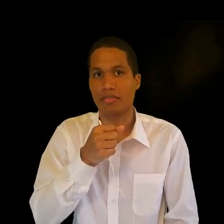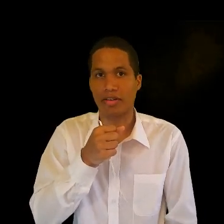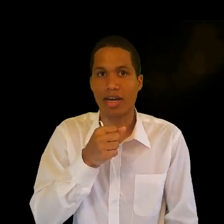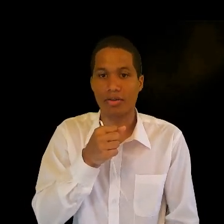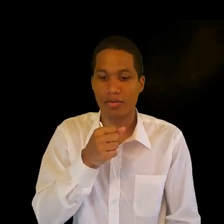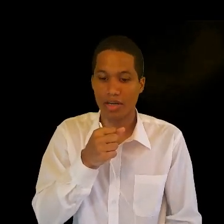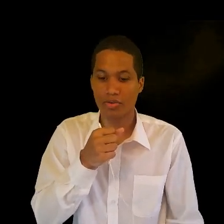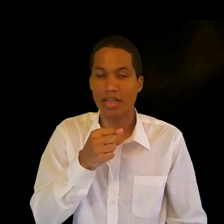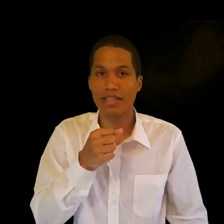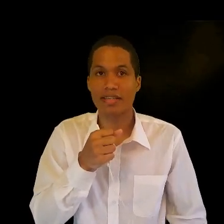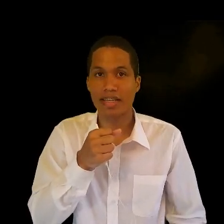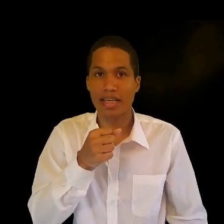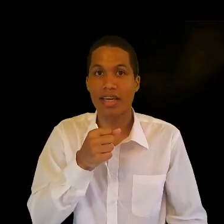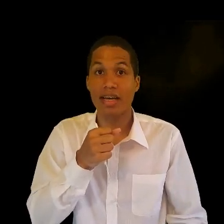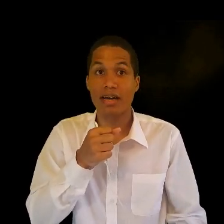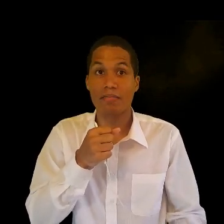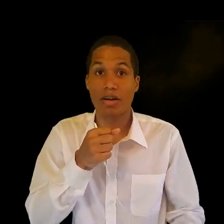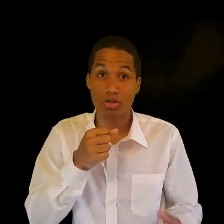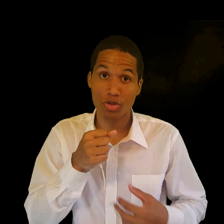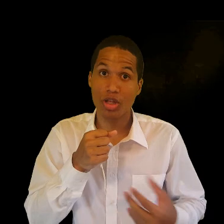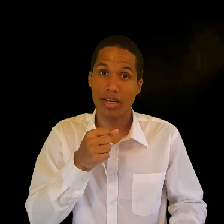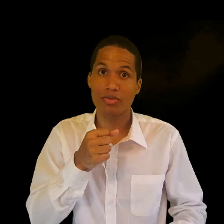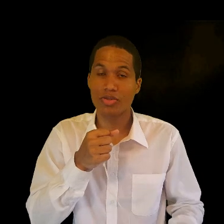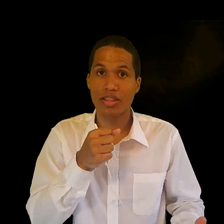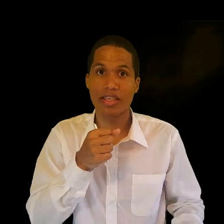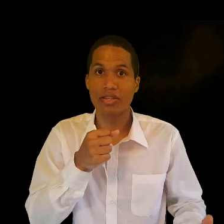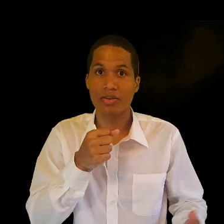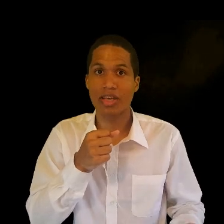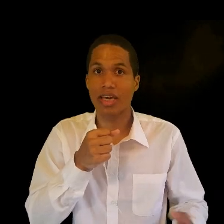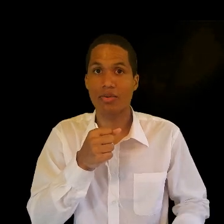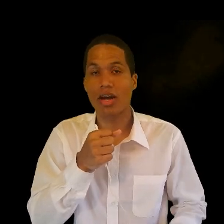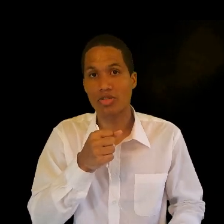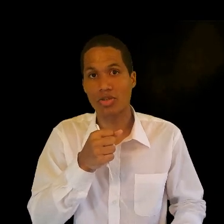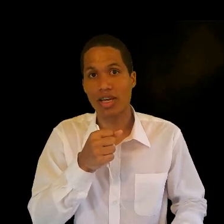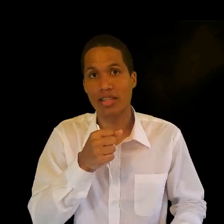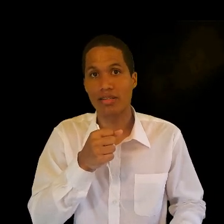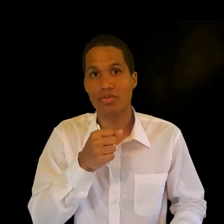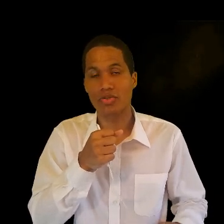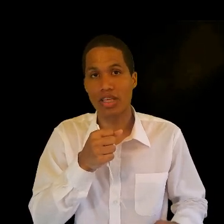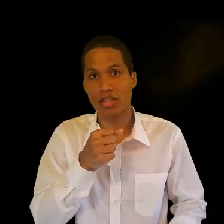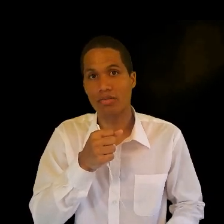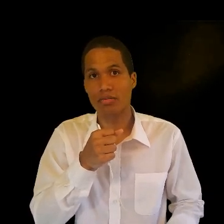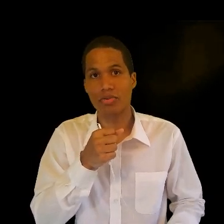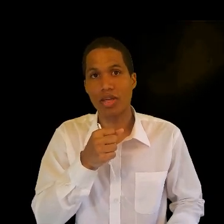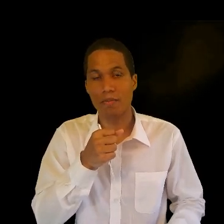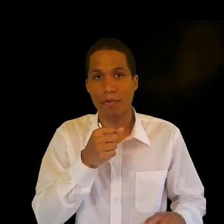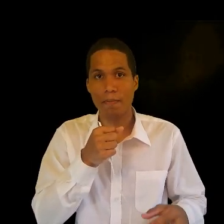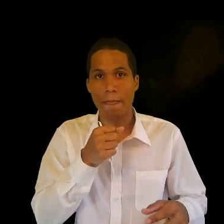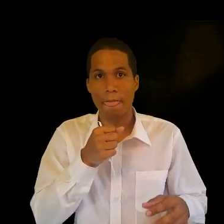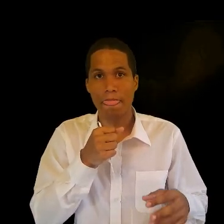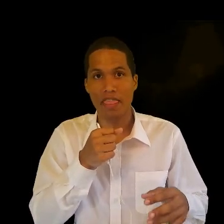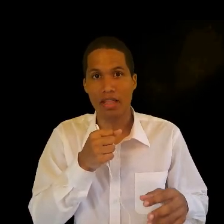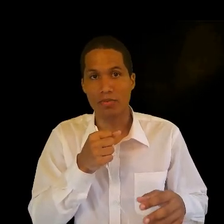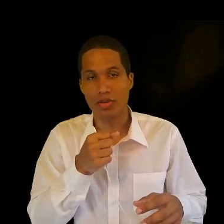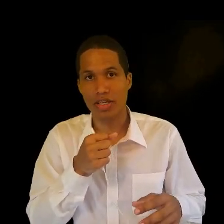mismo significado. Esto quiere decir que para nosotros darle un sentido de que dos acciones están sucediendo al mismo tiempo,